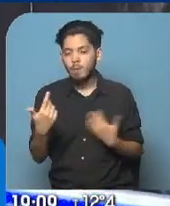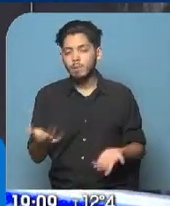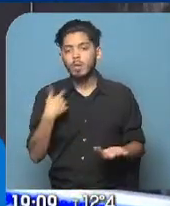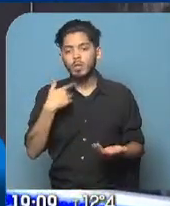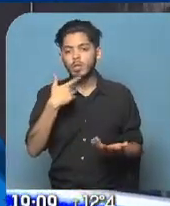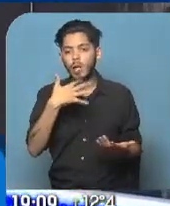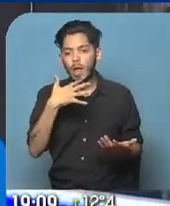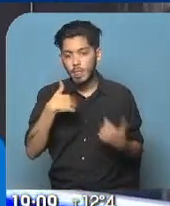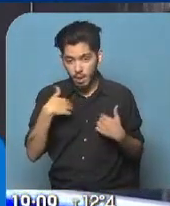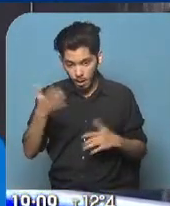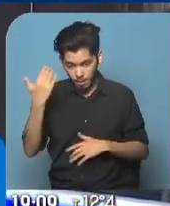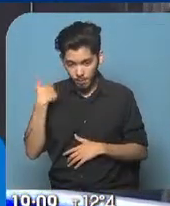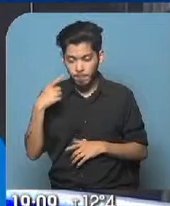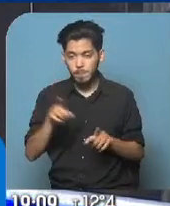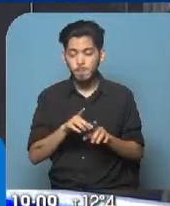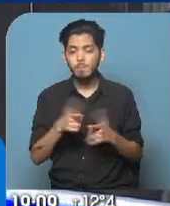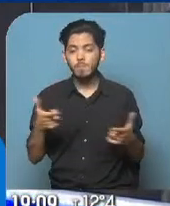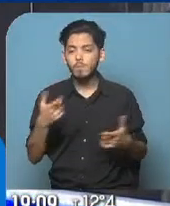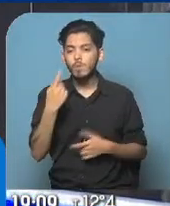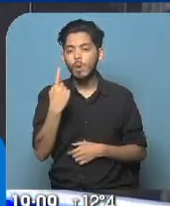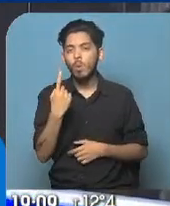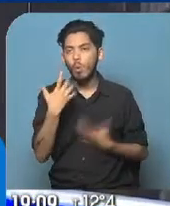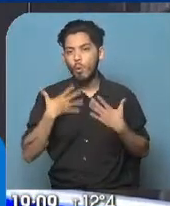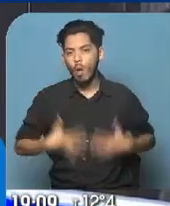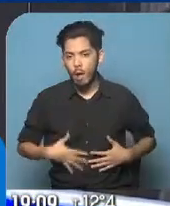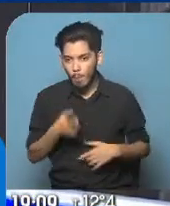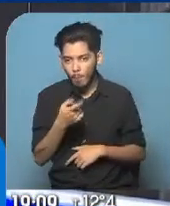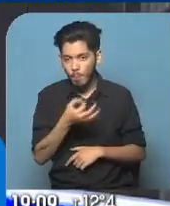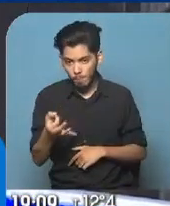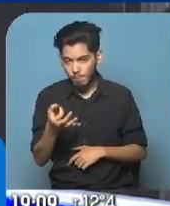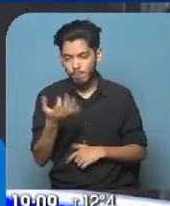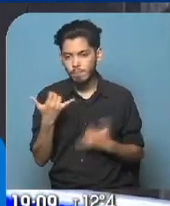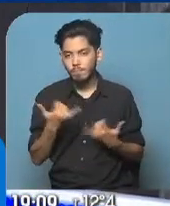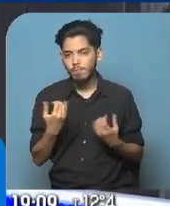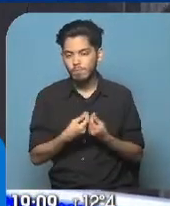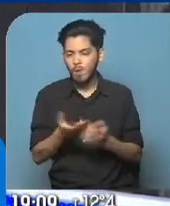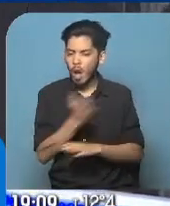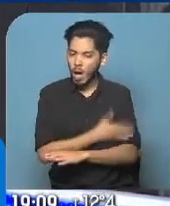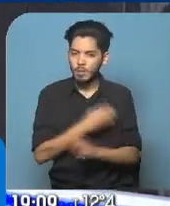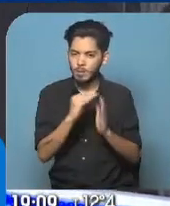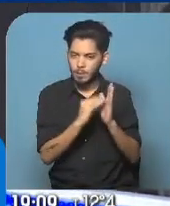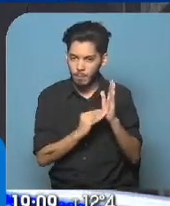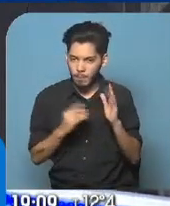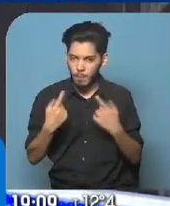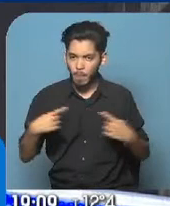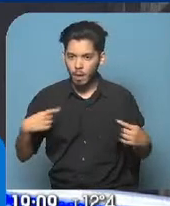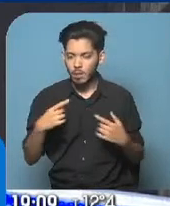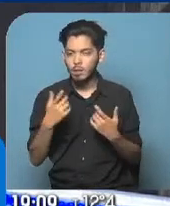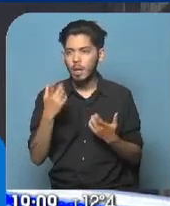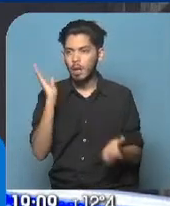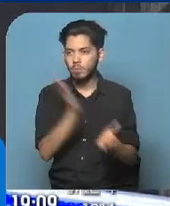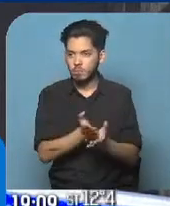entendido cuando no hay un cuerpo no hay muchos igual antecedentes de casos que sean